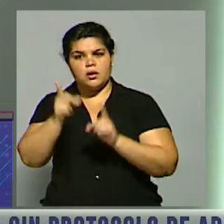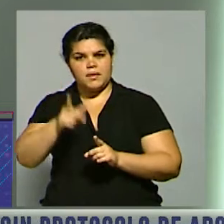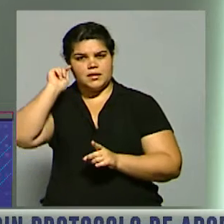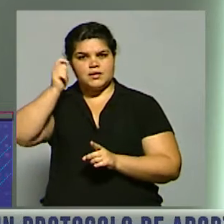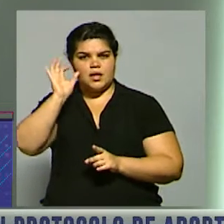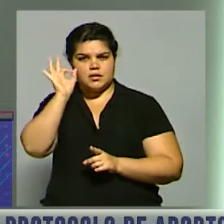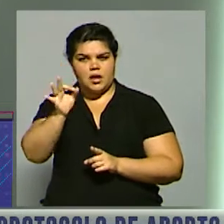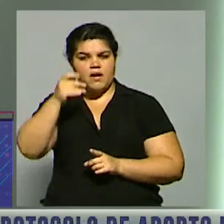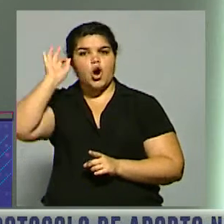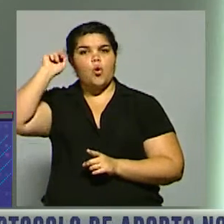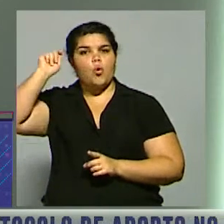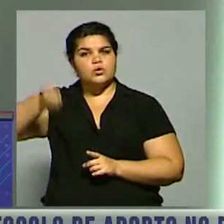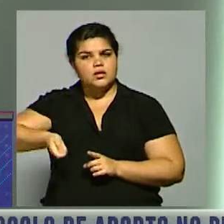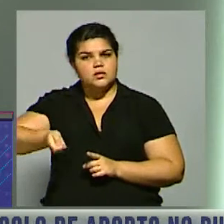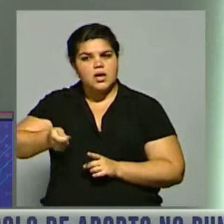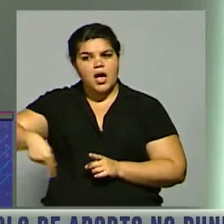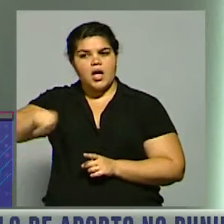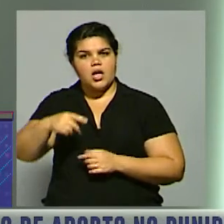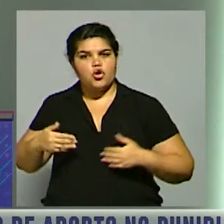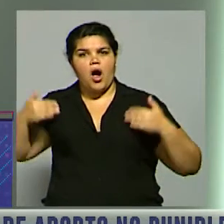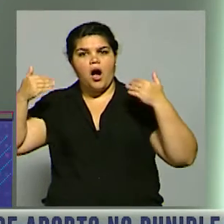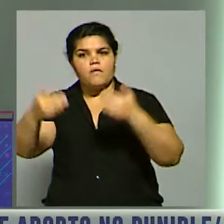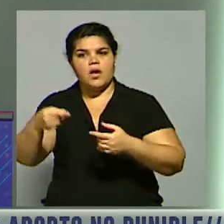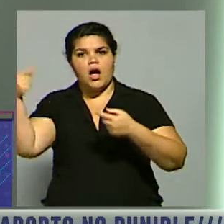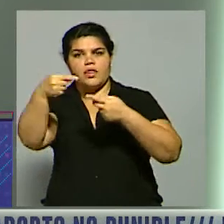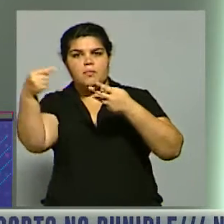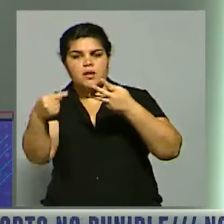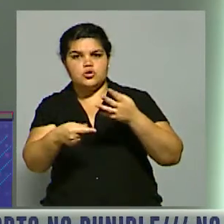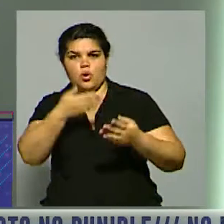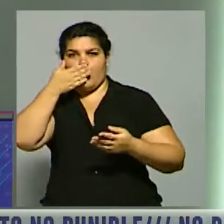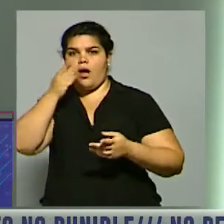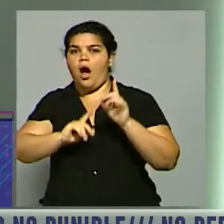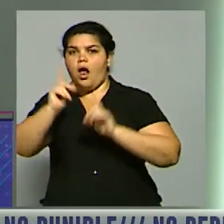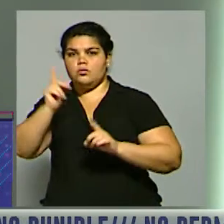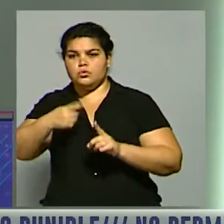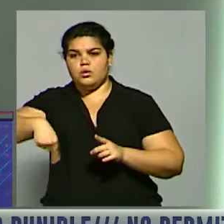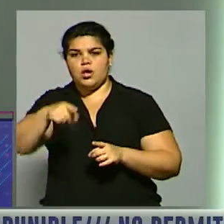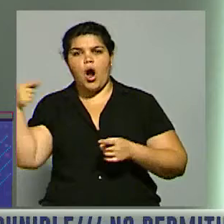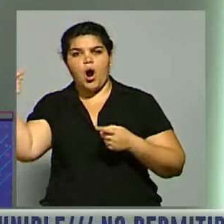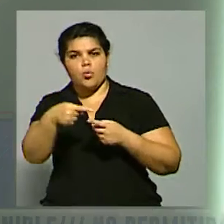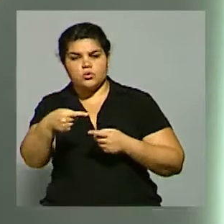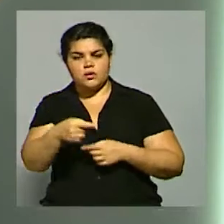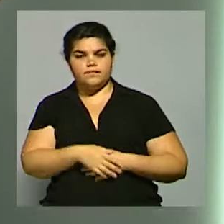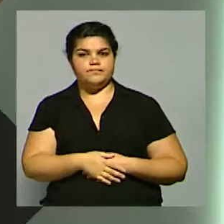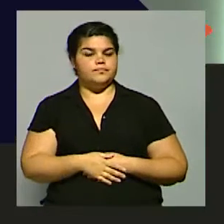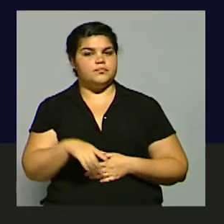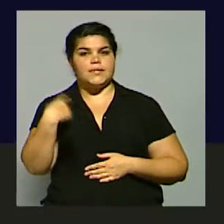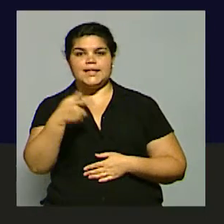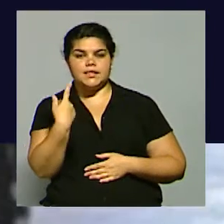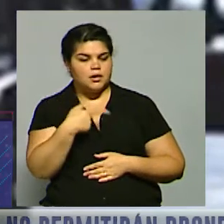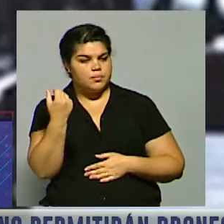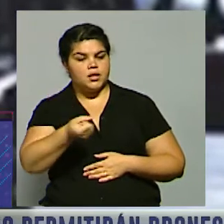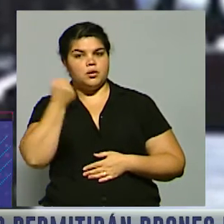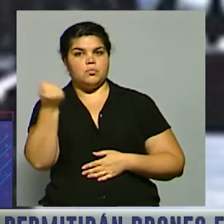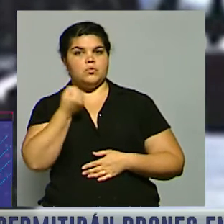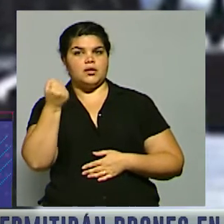justicia, que ha llevado adelante el juicio y la condena de algunos represores? Bueno, la verdad es que siempre hay que tener en cuenta esto en un marco